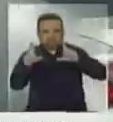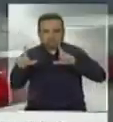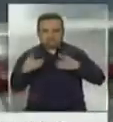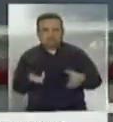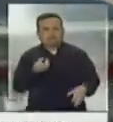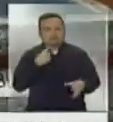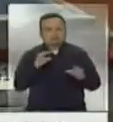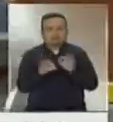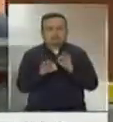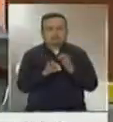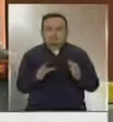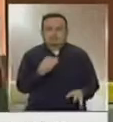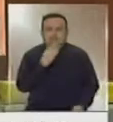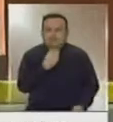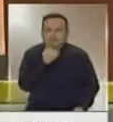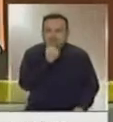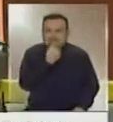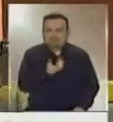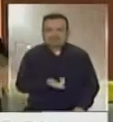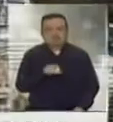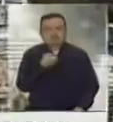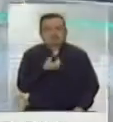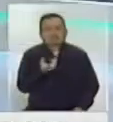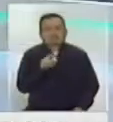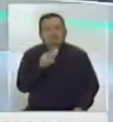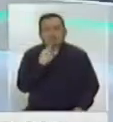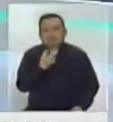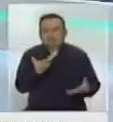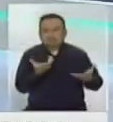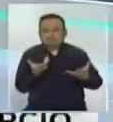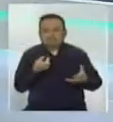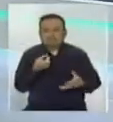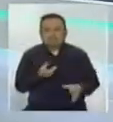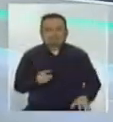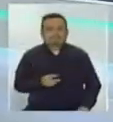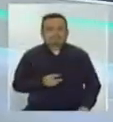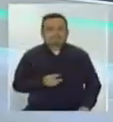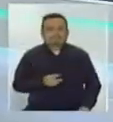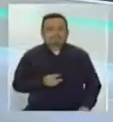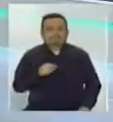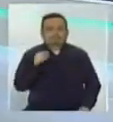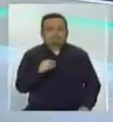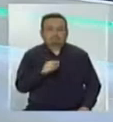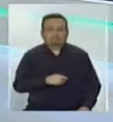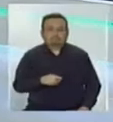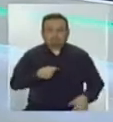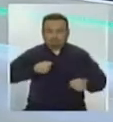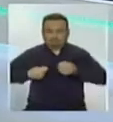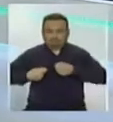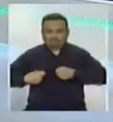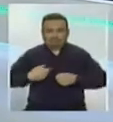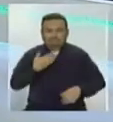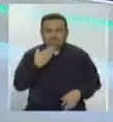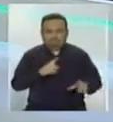para explicar todo esto con peras y manzanas. Y para ver entonces lo que ha ocurrido con este sector tan importante,